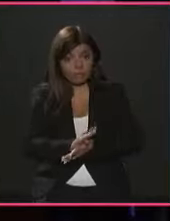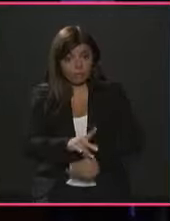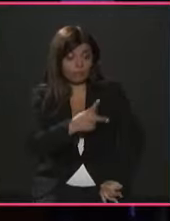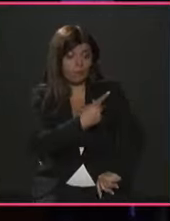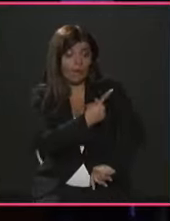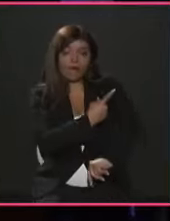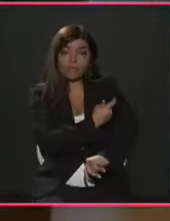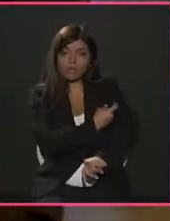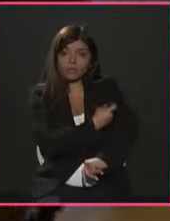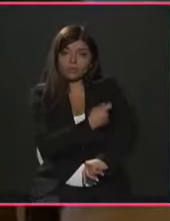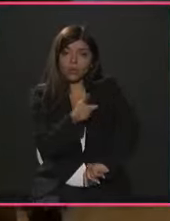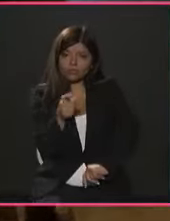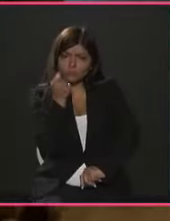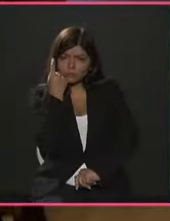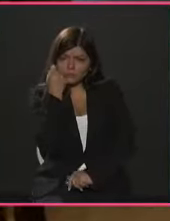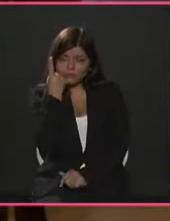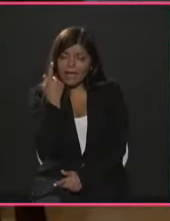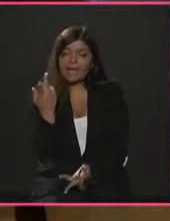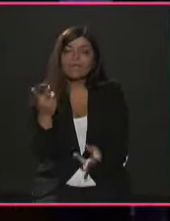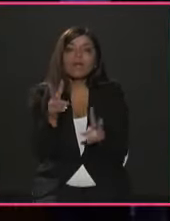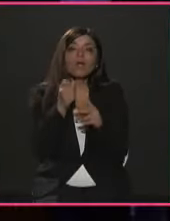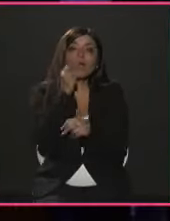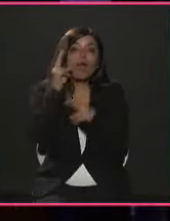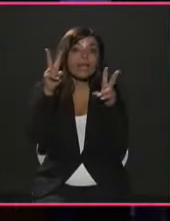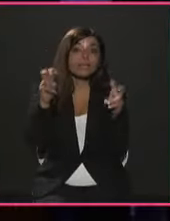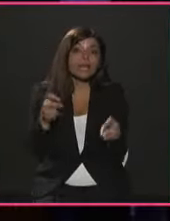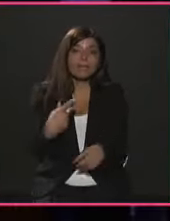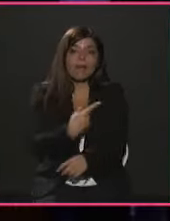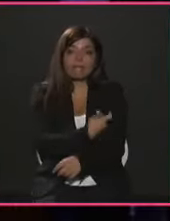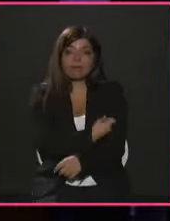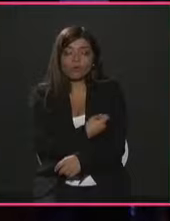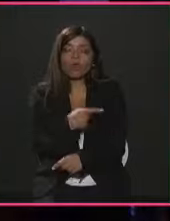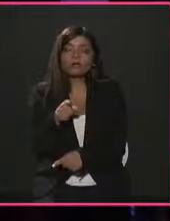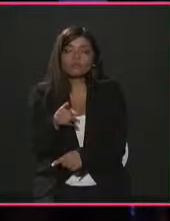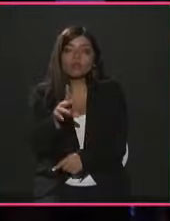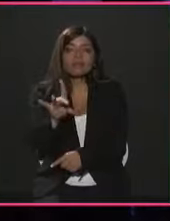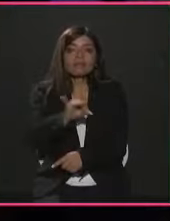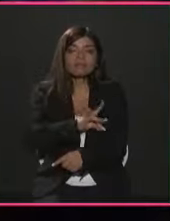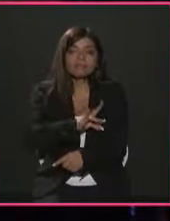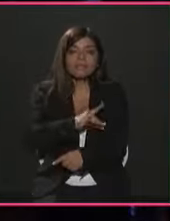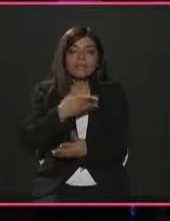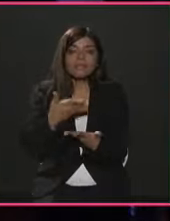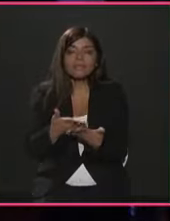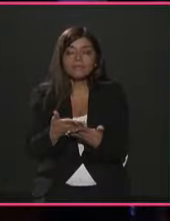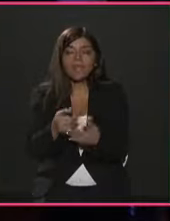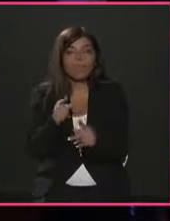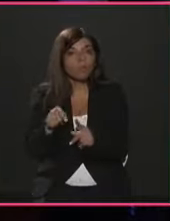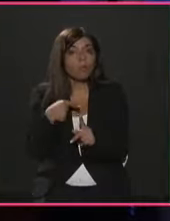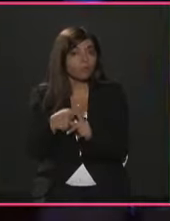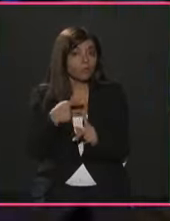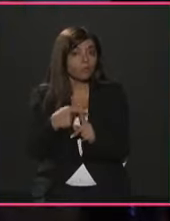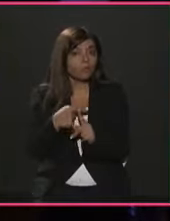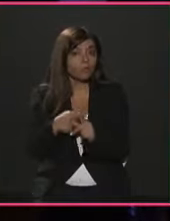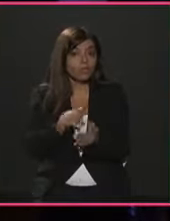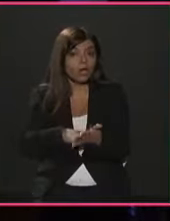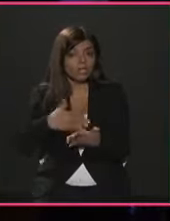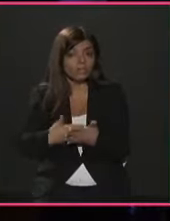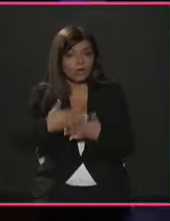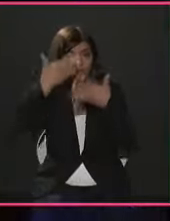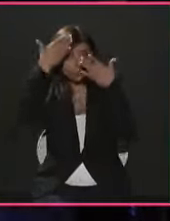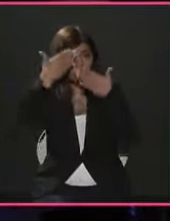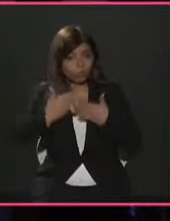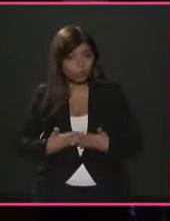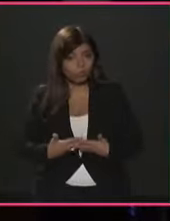O sea cuando tú sabes de qué se está hablando y puedes decidir finalmente eso puede impactar positivamente en tu salud no